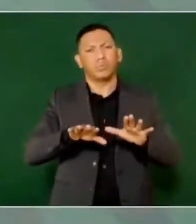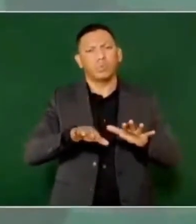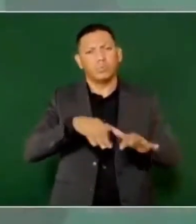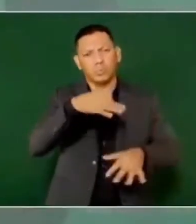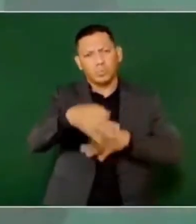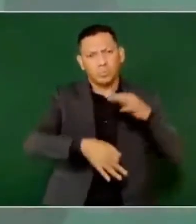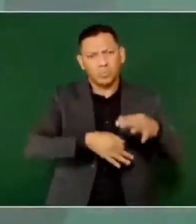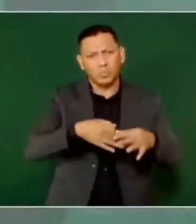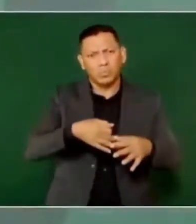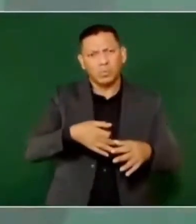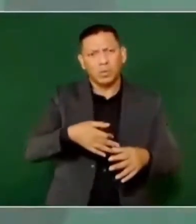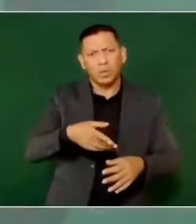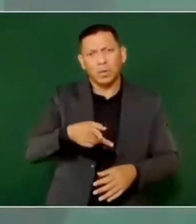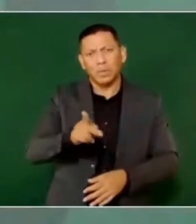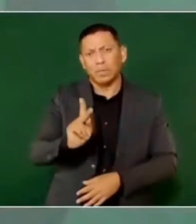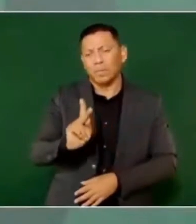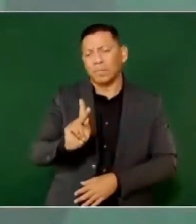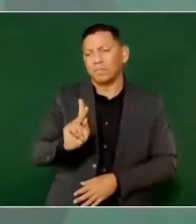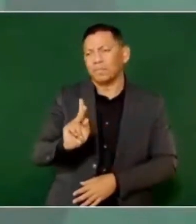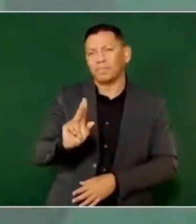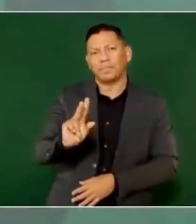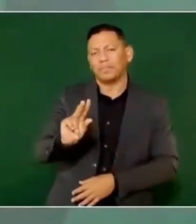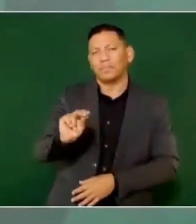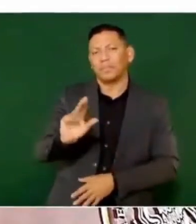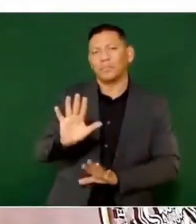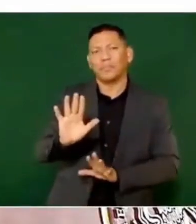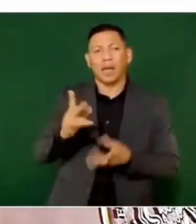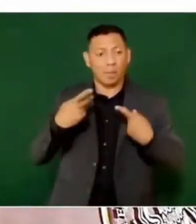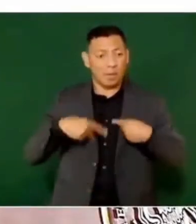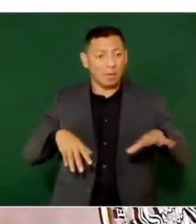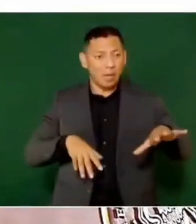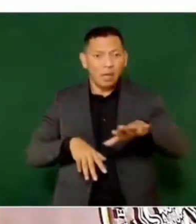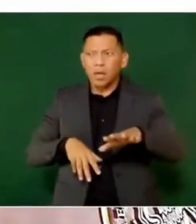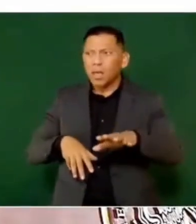pero no, la gente ya no quiere eso.